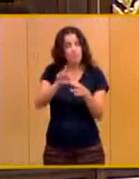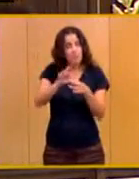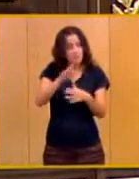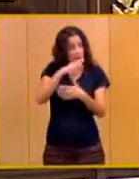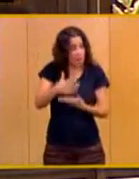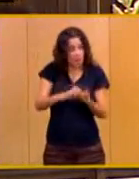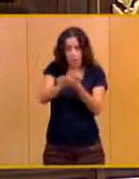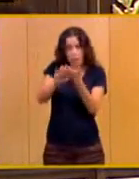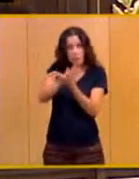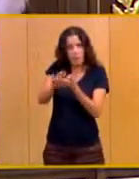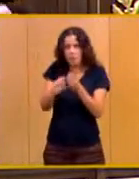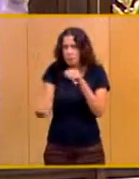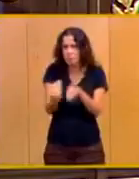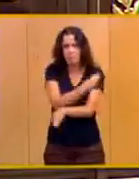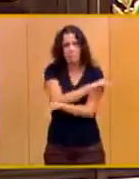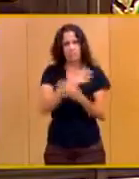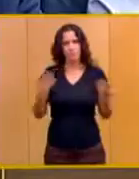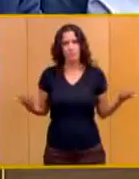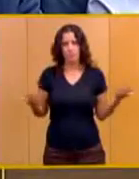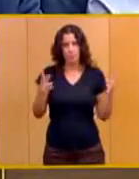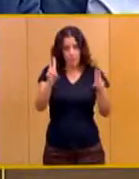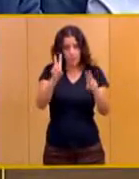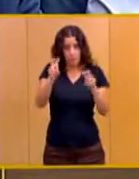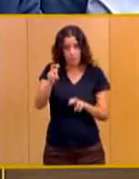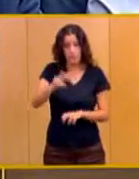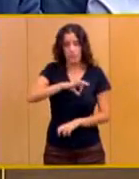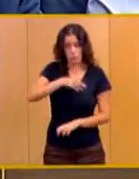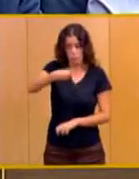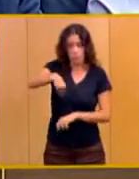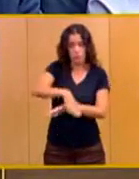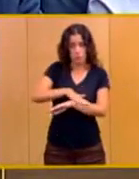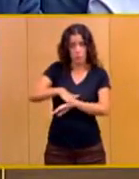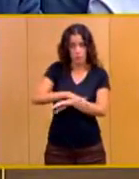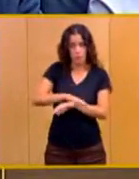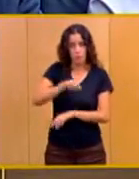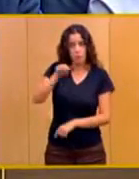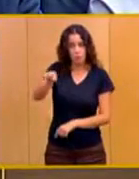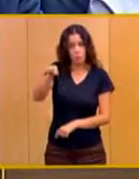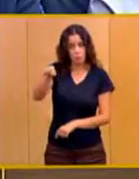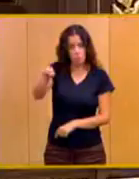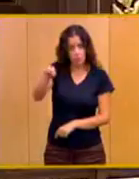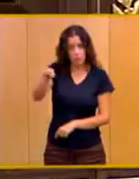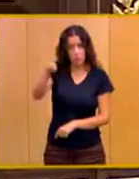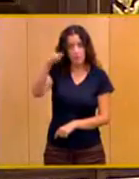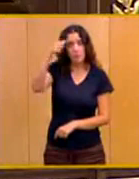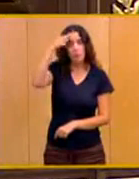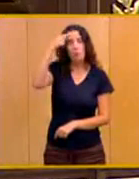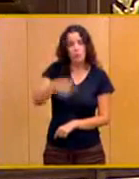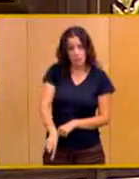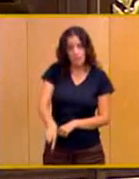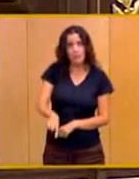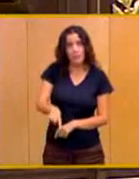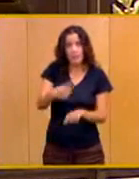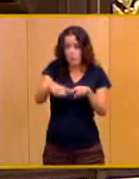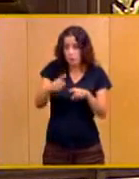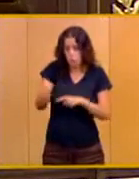aquí. El tema es, señor presidente del Gobierno, ¿es usted consciente del balance que ha traído a esta Cámara? ¿Es